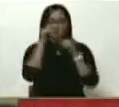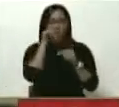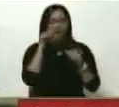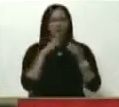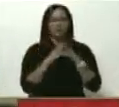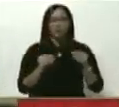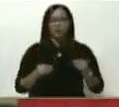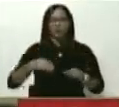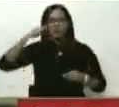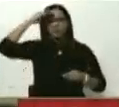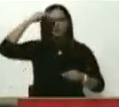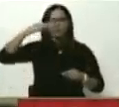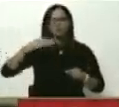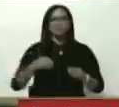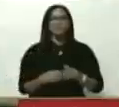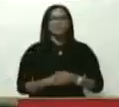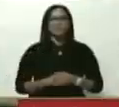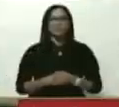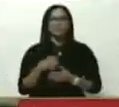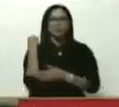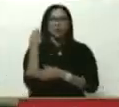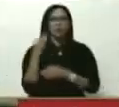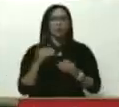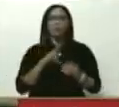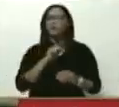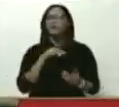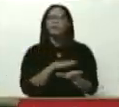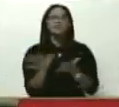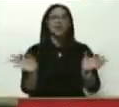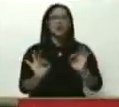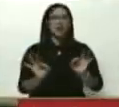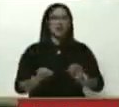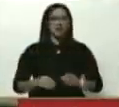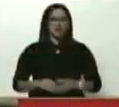en el acto, los congresantes, como que no había pasado nada.